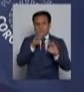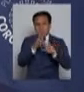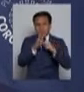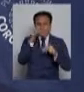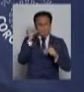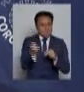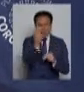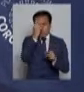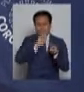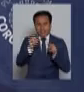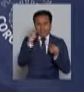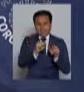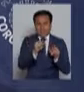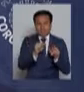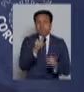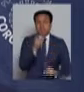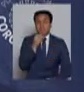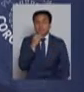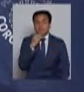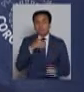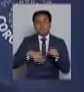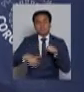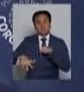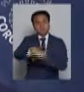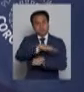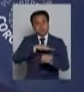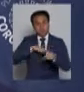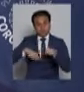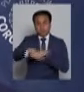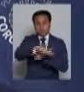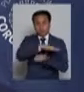crisis. Y también se ha tenido la situación de que